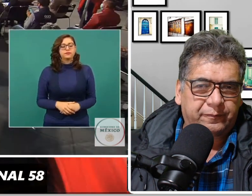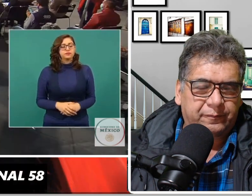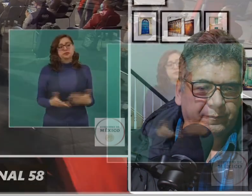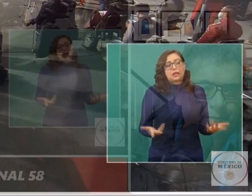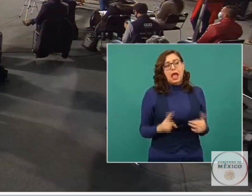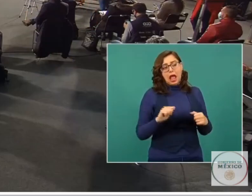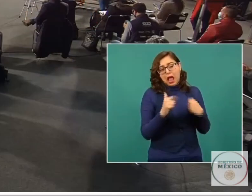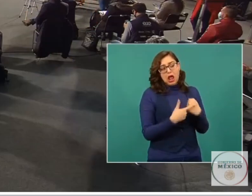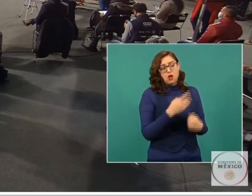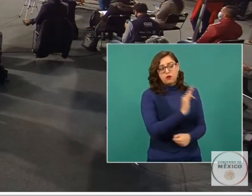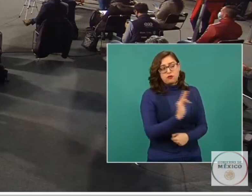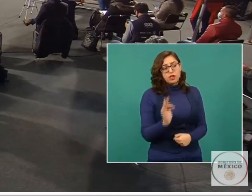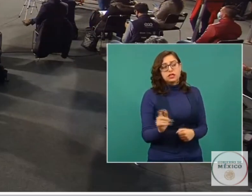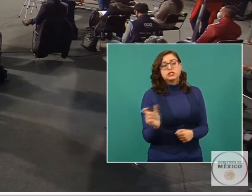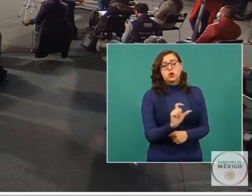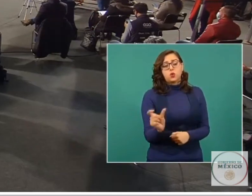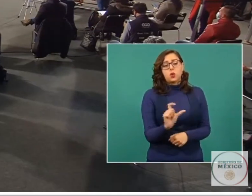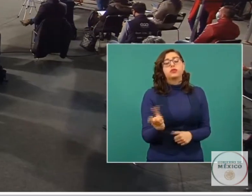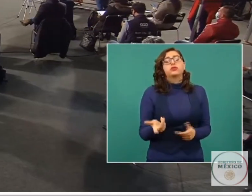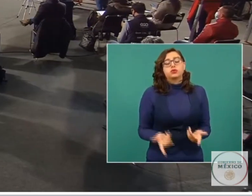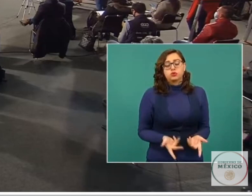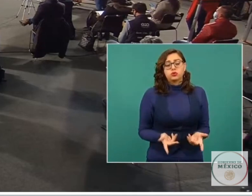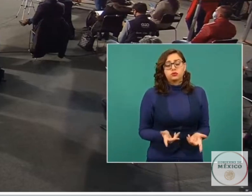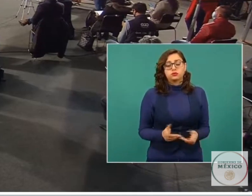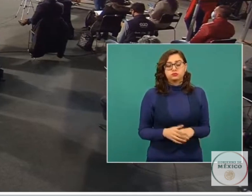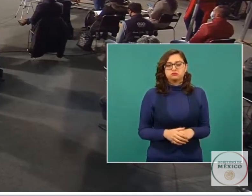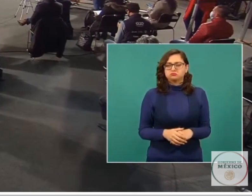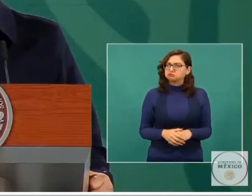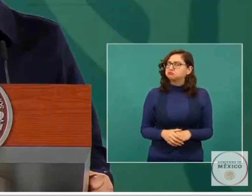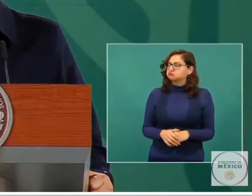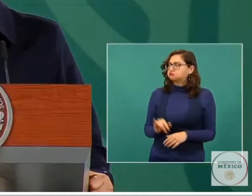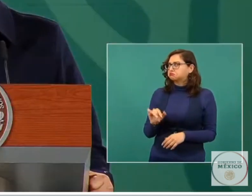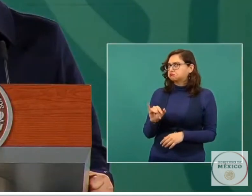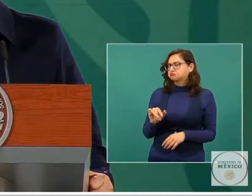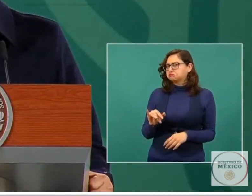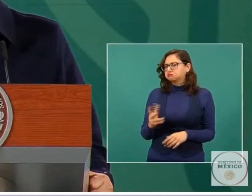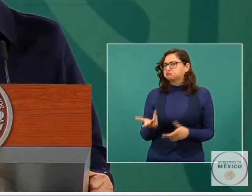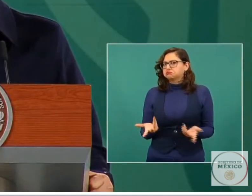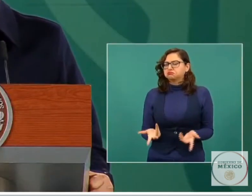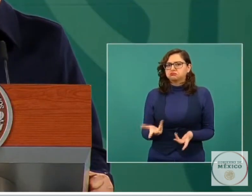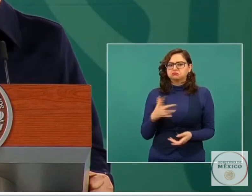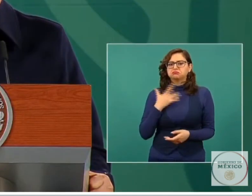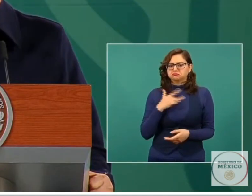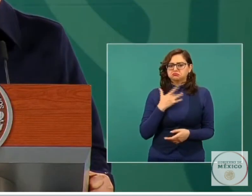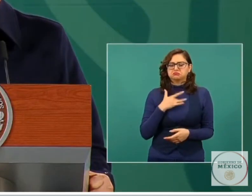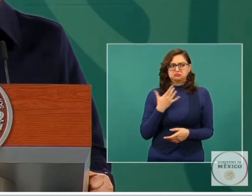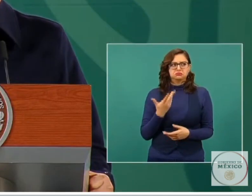alguna fecha como para decir ya para estas fechas podríamos entregar un análisis? Sí, vamos a